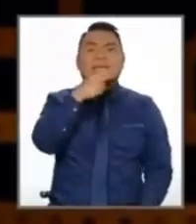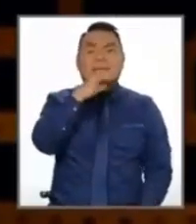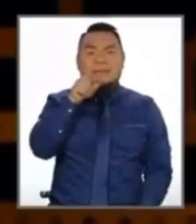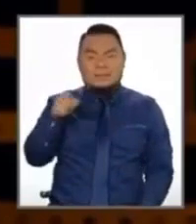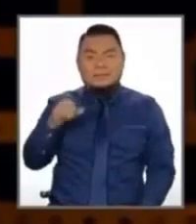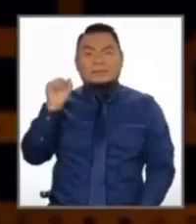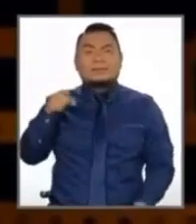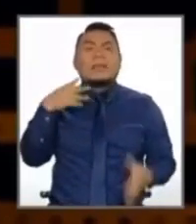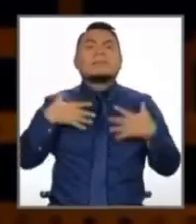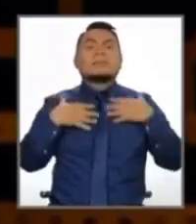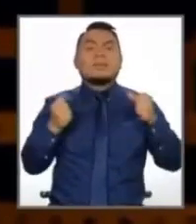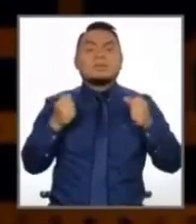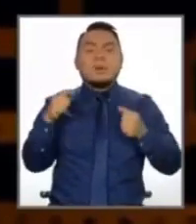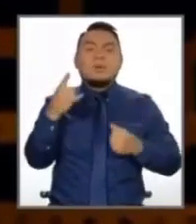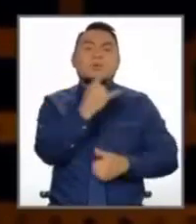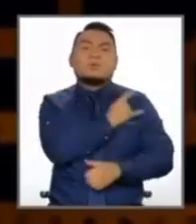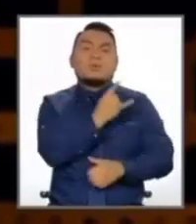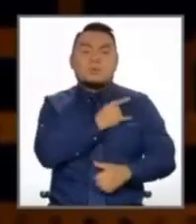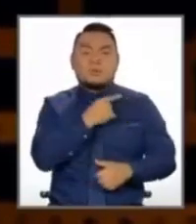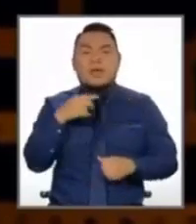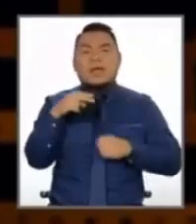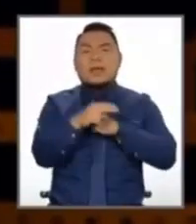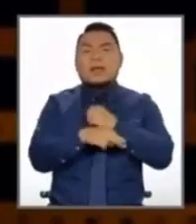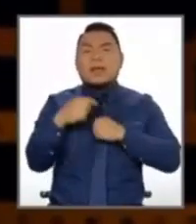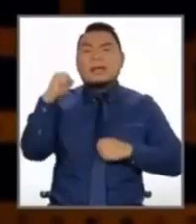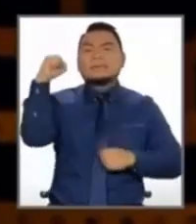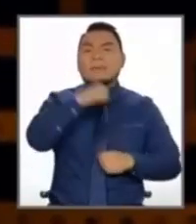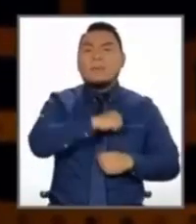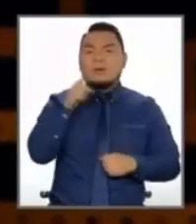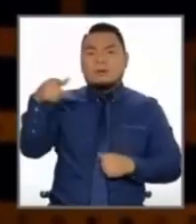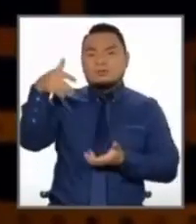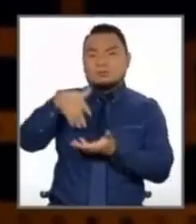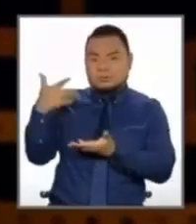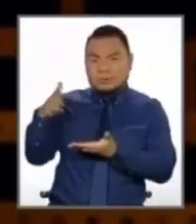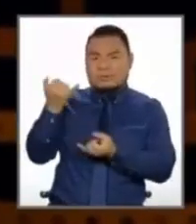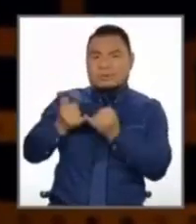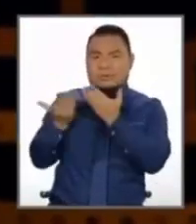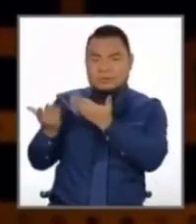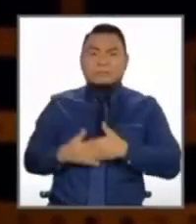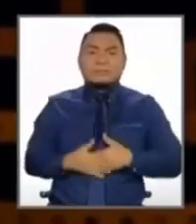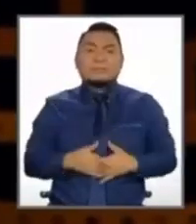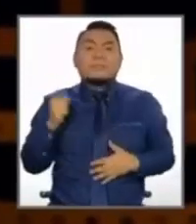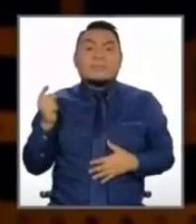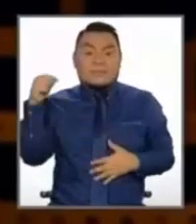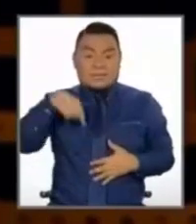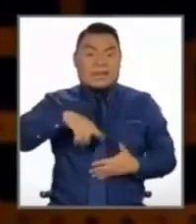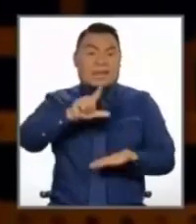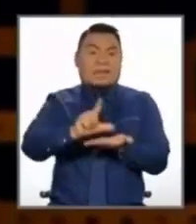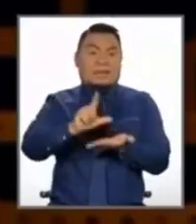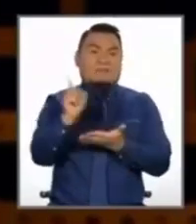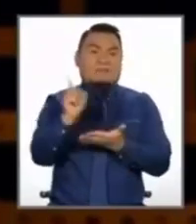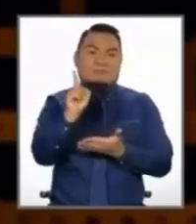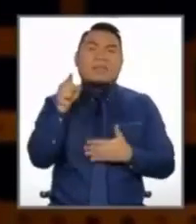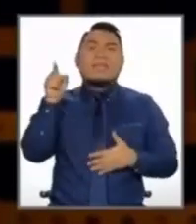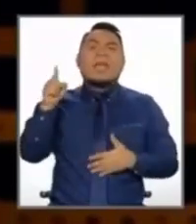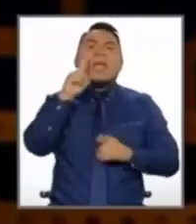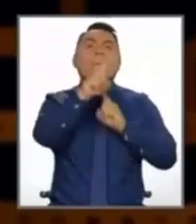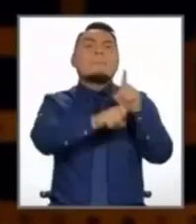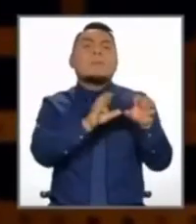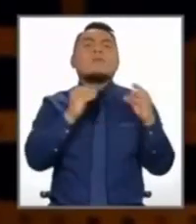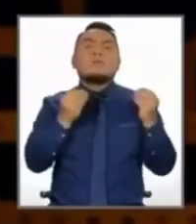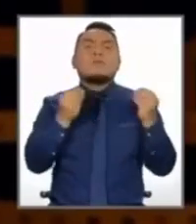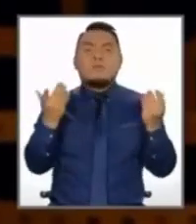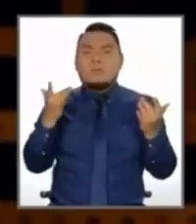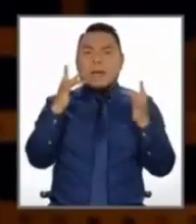egresada de la maestría de salud pública de la Universidad Nacional Mayor de San Marcos. Por no encontrarse en Lima, ella hace su pregunta